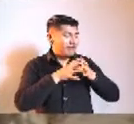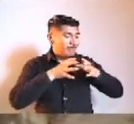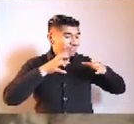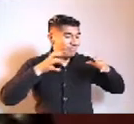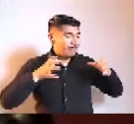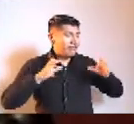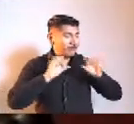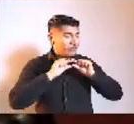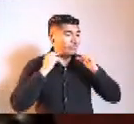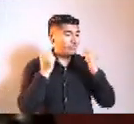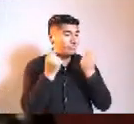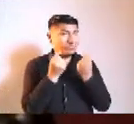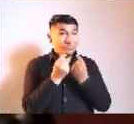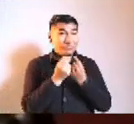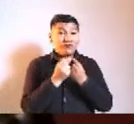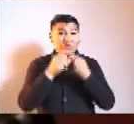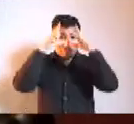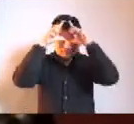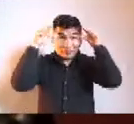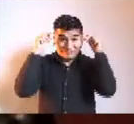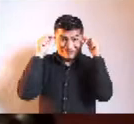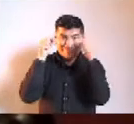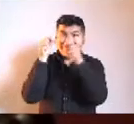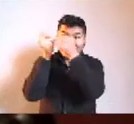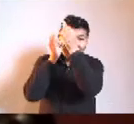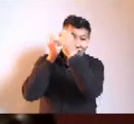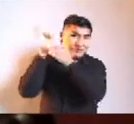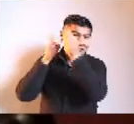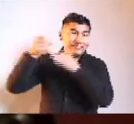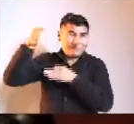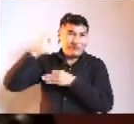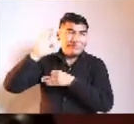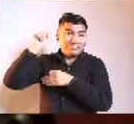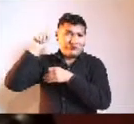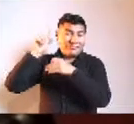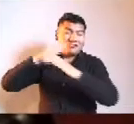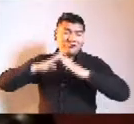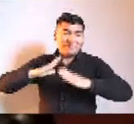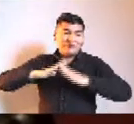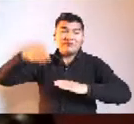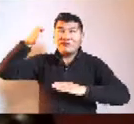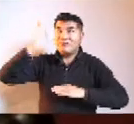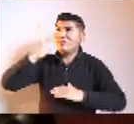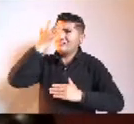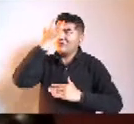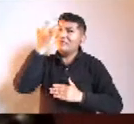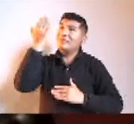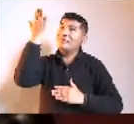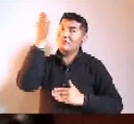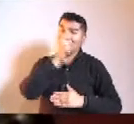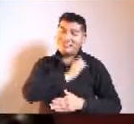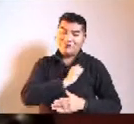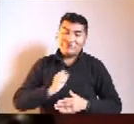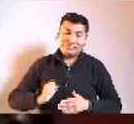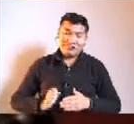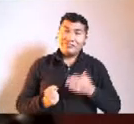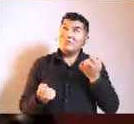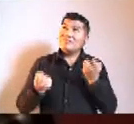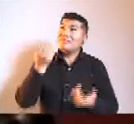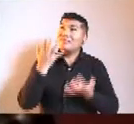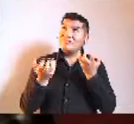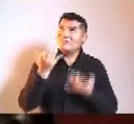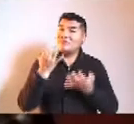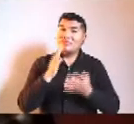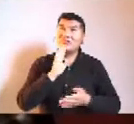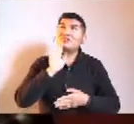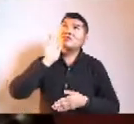Moisés trató de aplacar al Señor con estas palabras. ¿Por qué, Señor, arderá tu ira contra